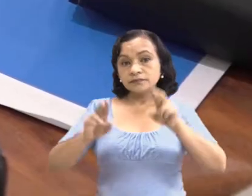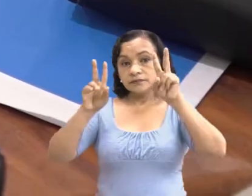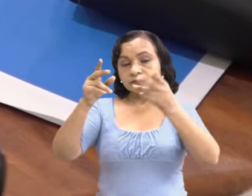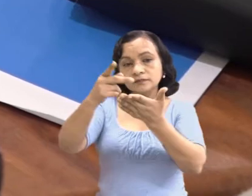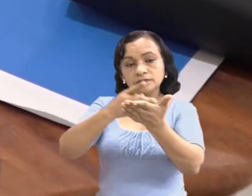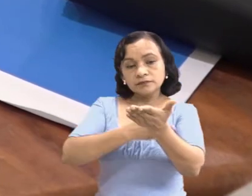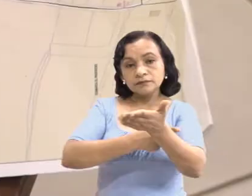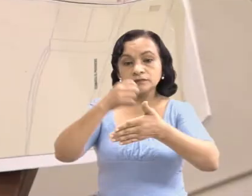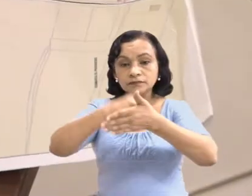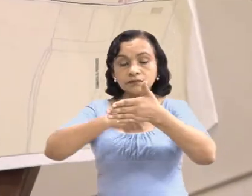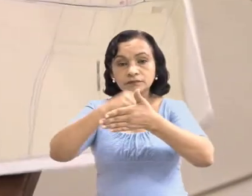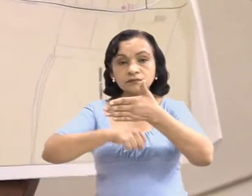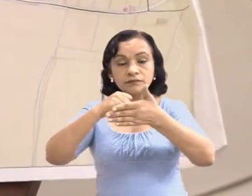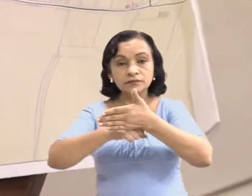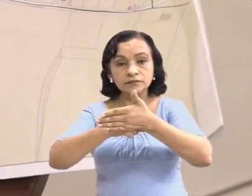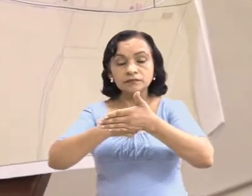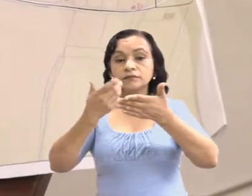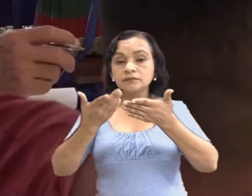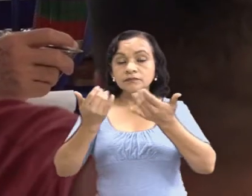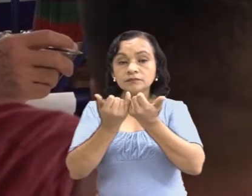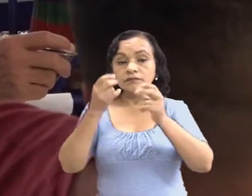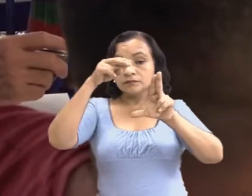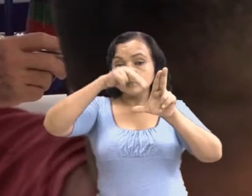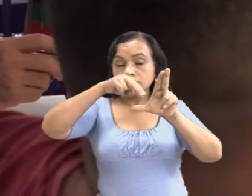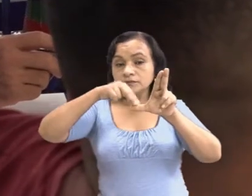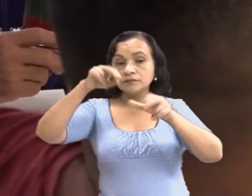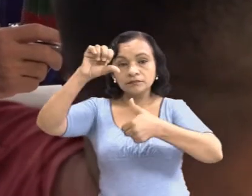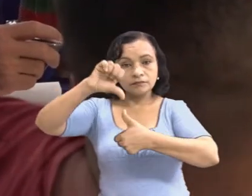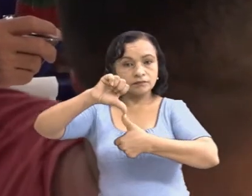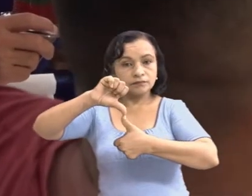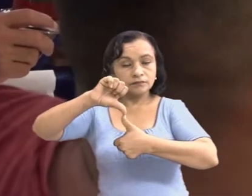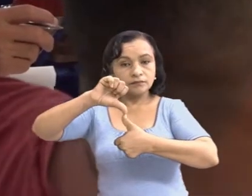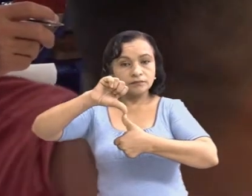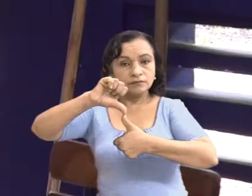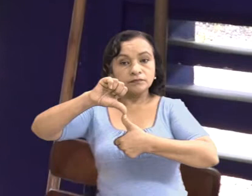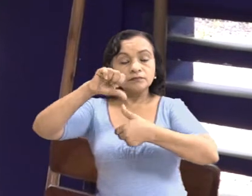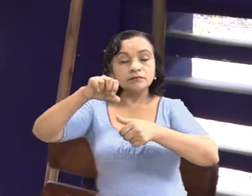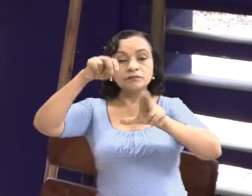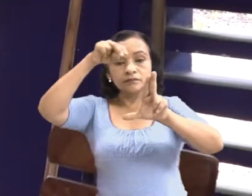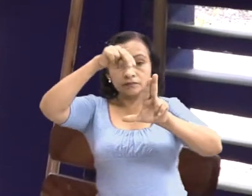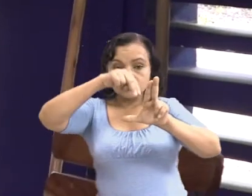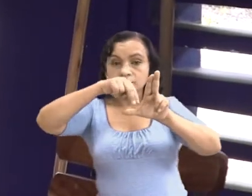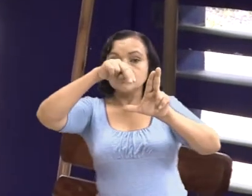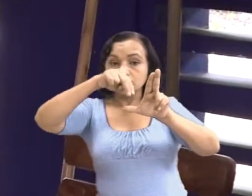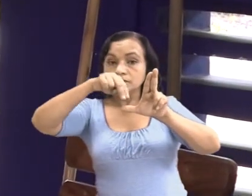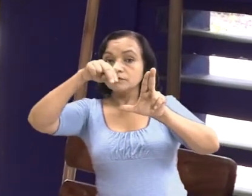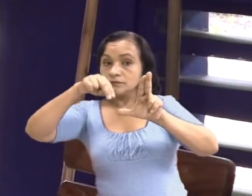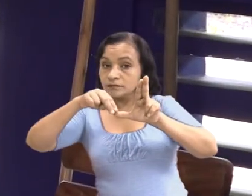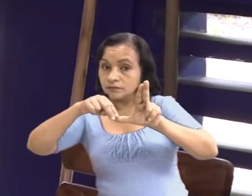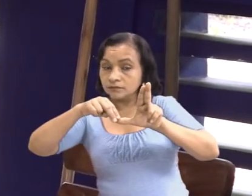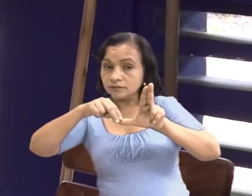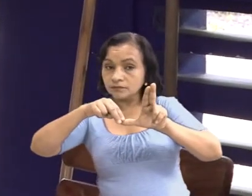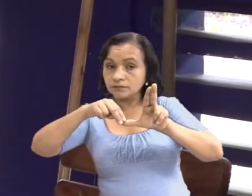En el marco del proyecto Fortalecimiento de la Gobernanza de la Gestión de Riesgo de Desastres en Centroamérica, el Sistema Nacional para la Prevención, Mitigación